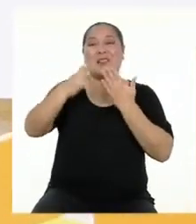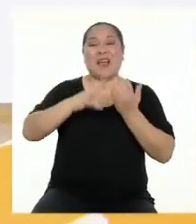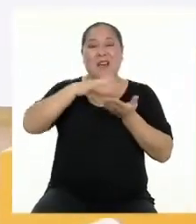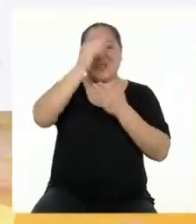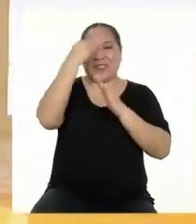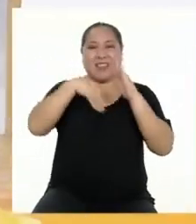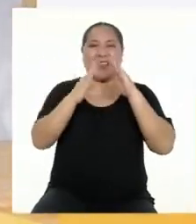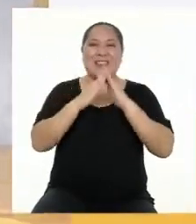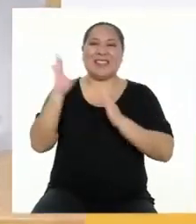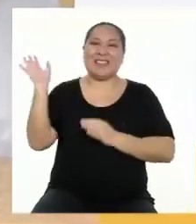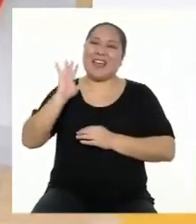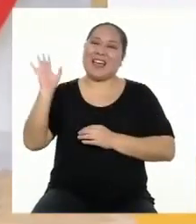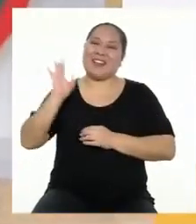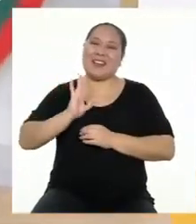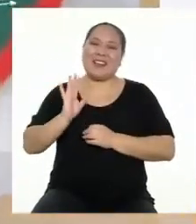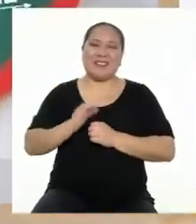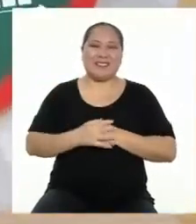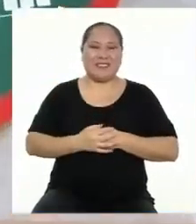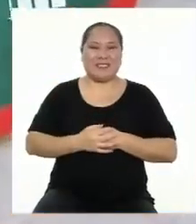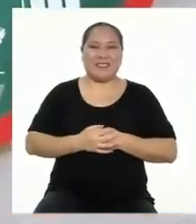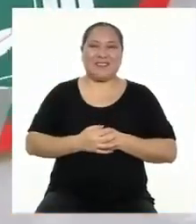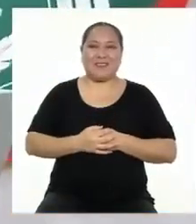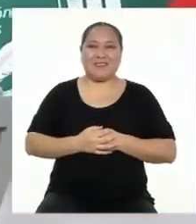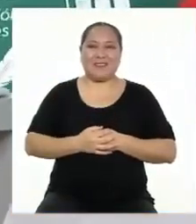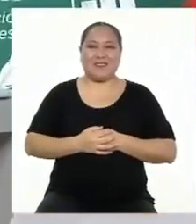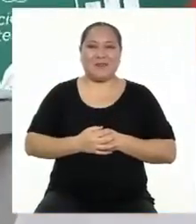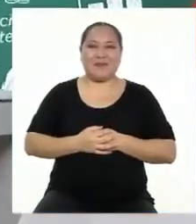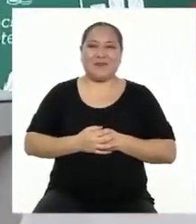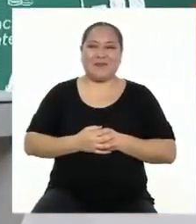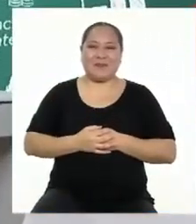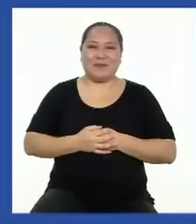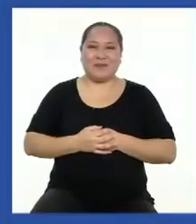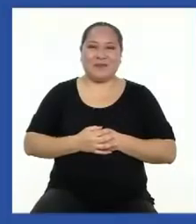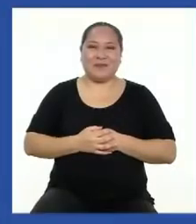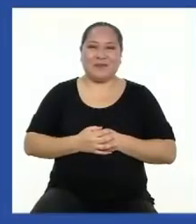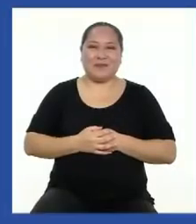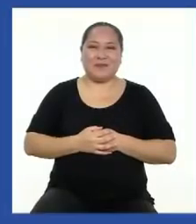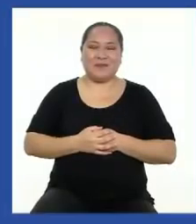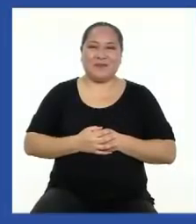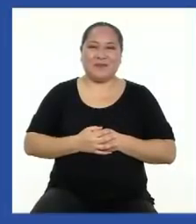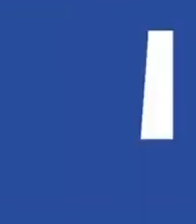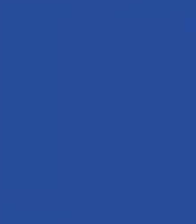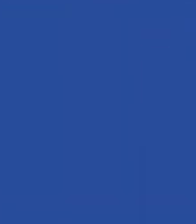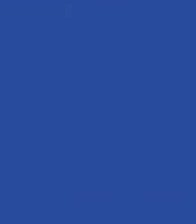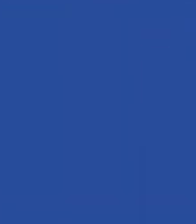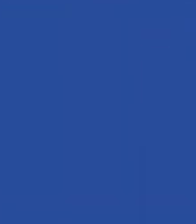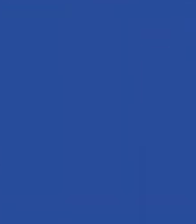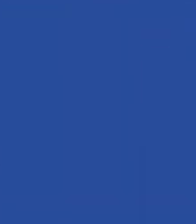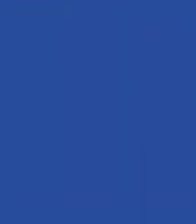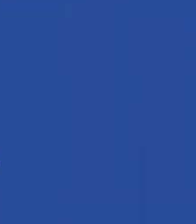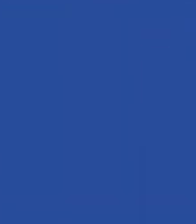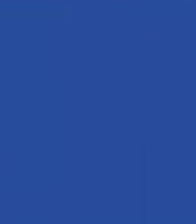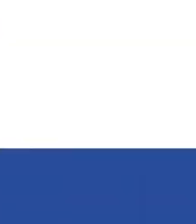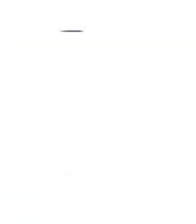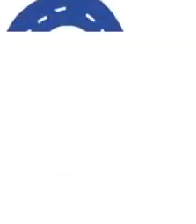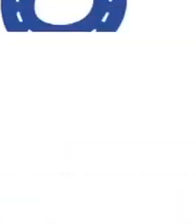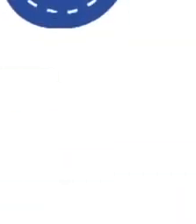un presupuesto familiar tomando en cuenta las necesidades que identificas en tu familia y que deben ser satisfechas debido a su